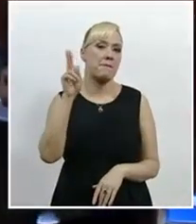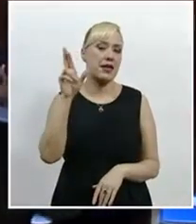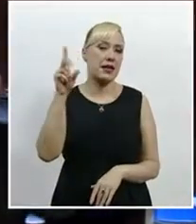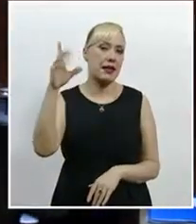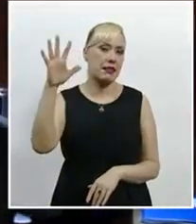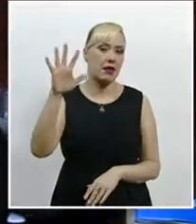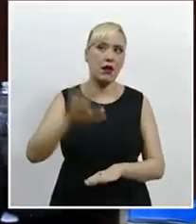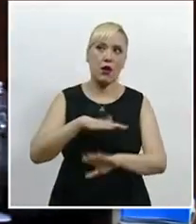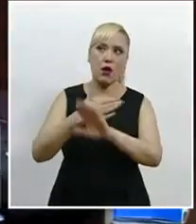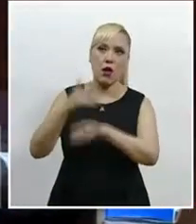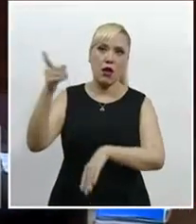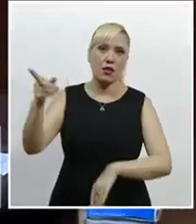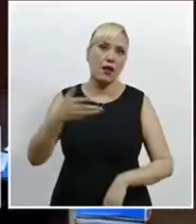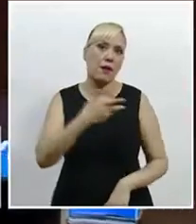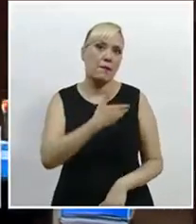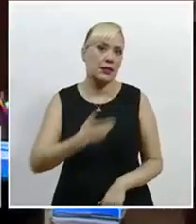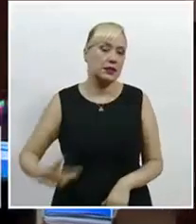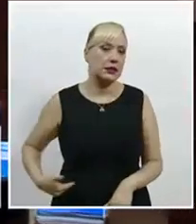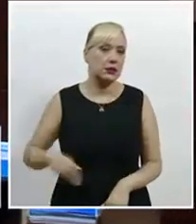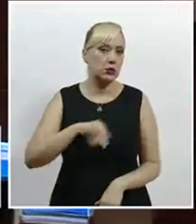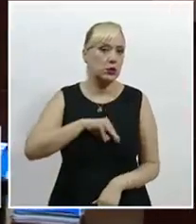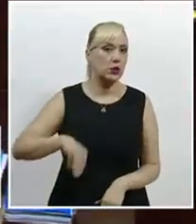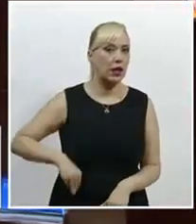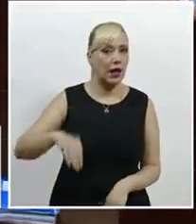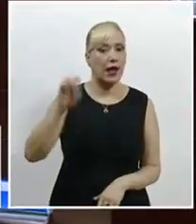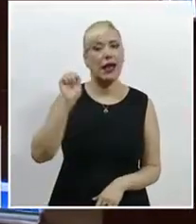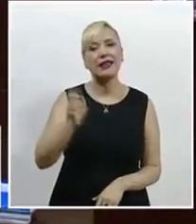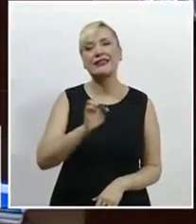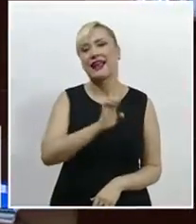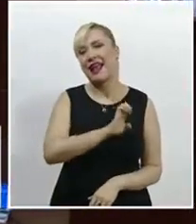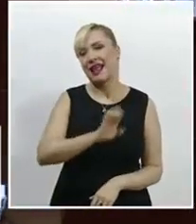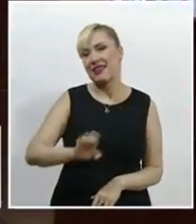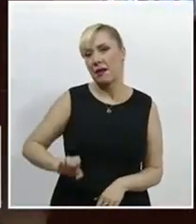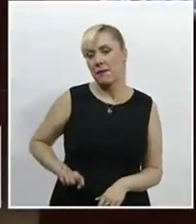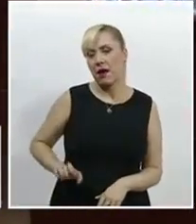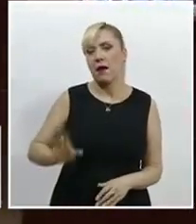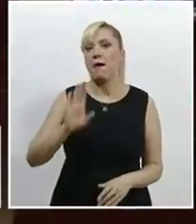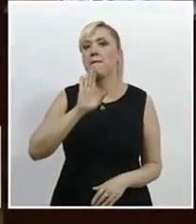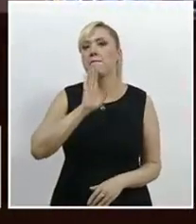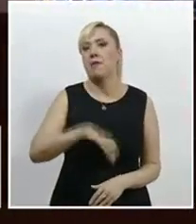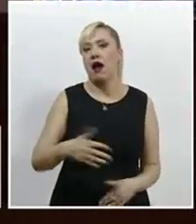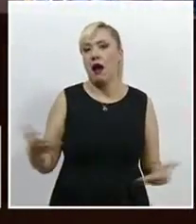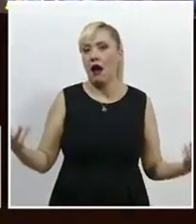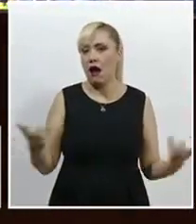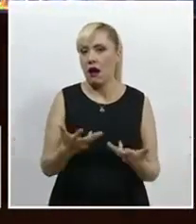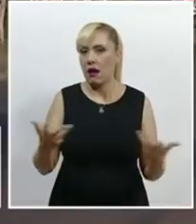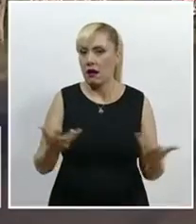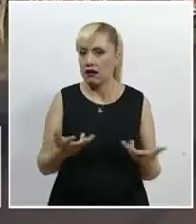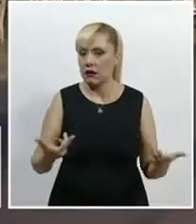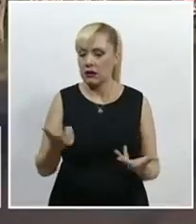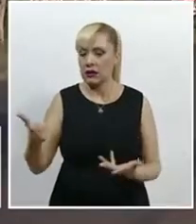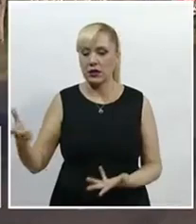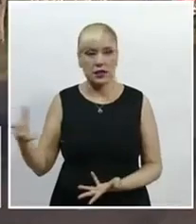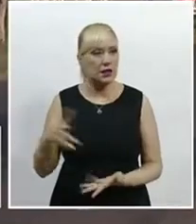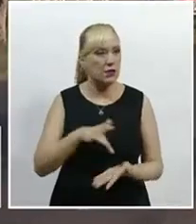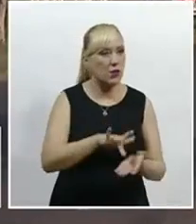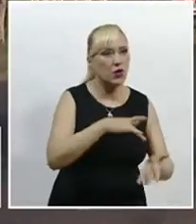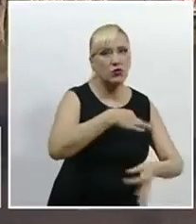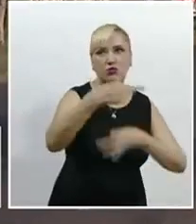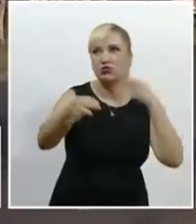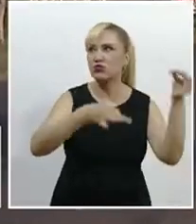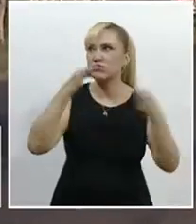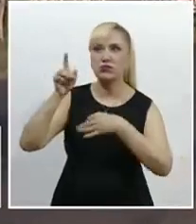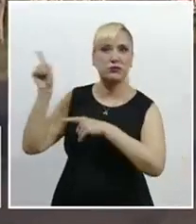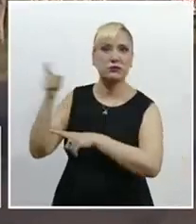por presuntamente violar las reglas de promoción del voto durante la consulta de revocación de mandato, pues participó en eventos para promover